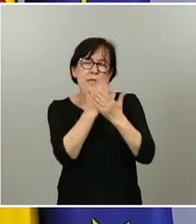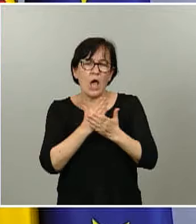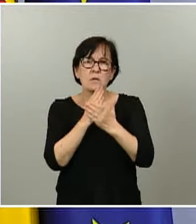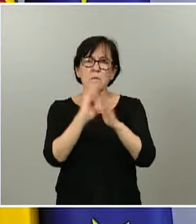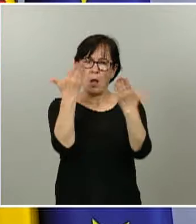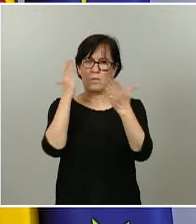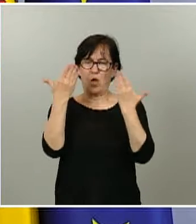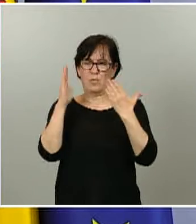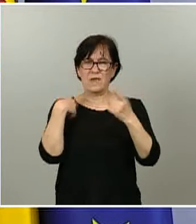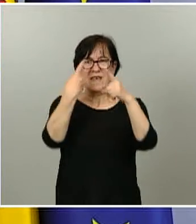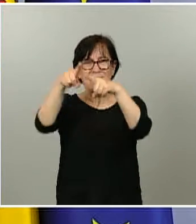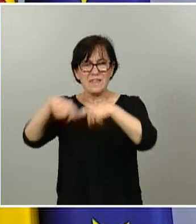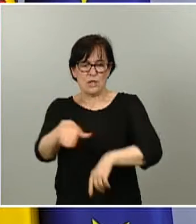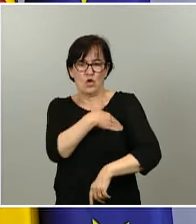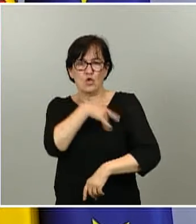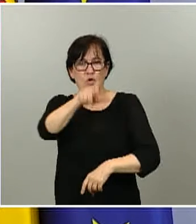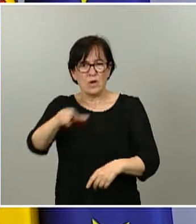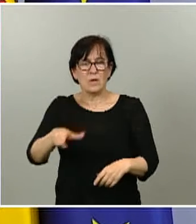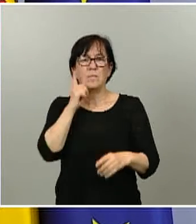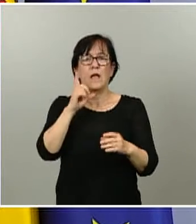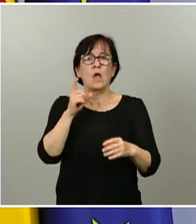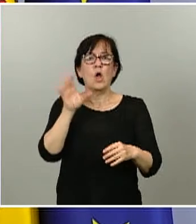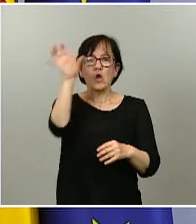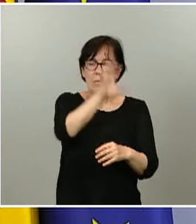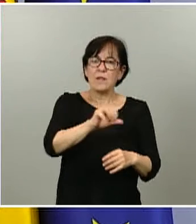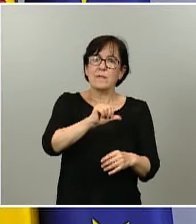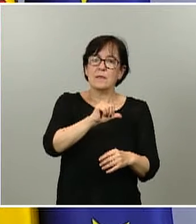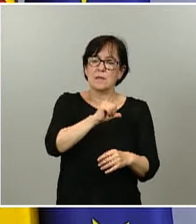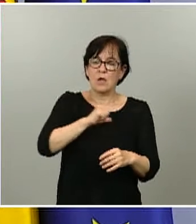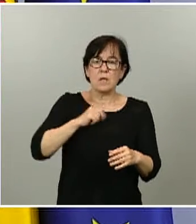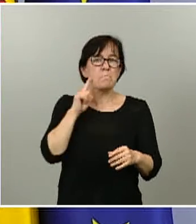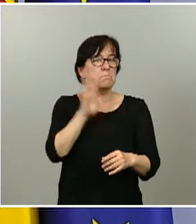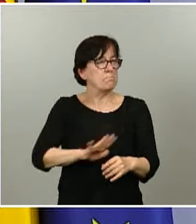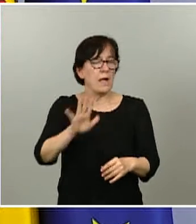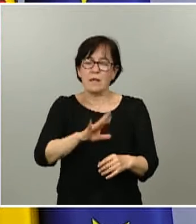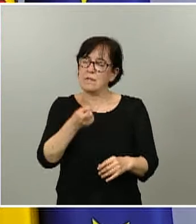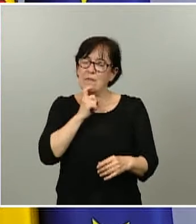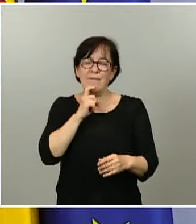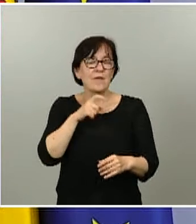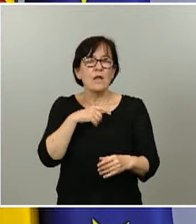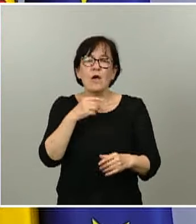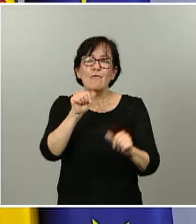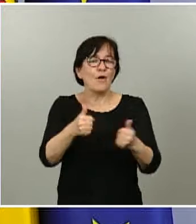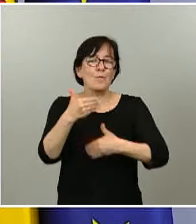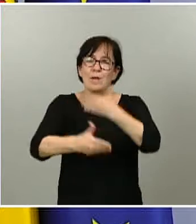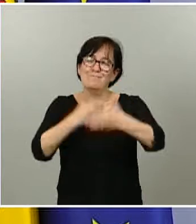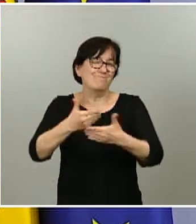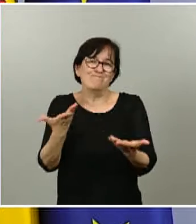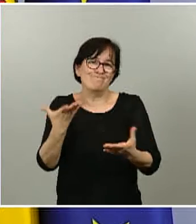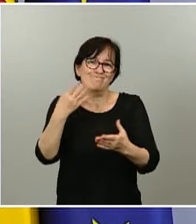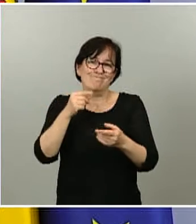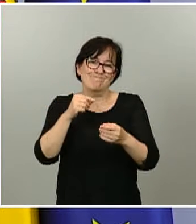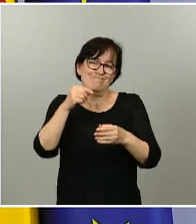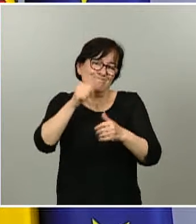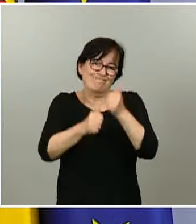distintos estudiantes, también de las comunidades autónomas, pero parece difícil optar por otro procedimiento que no sea el de la elección telemática. De todas formas, vamos, insisto, a